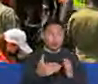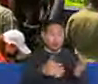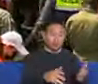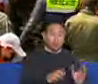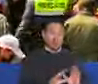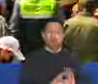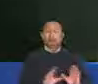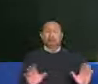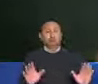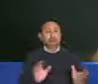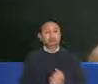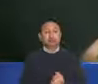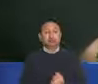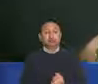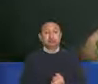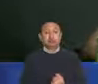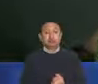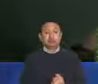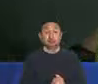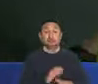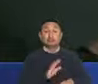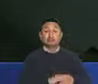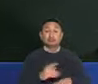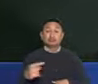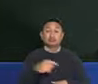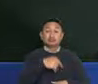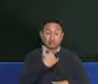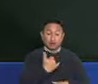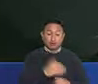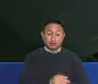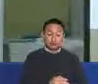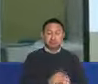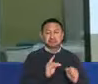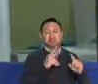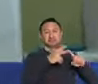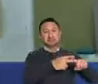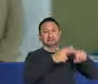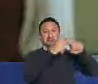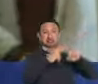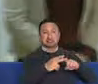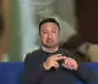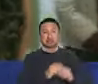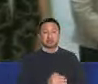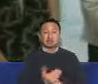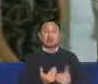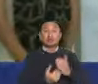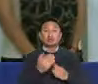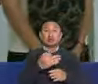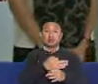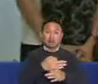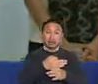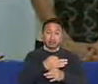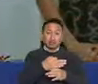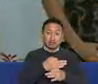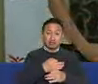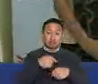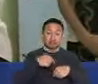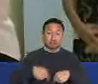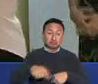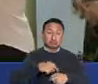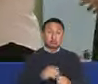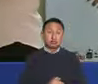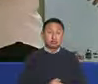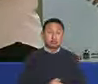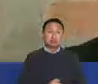víctimas mortales. Suficiente motivo que la llevó a buscar un crédito y montar una pequeña cafetería, a la cual la llamó